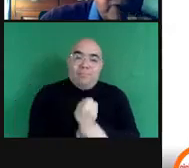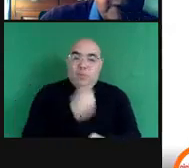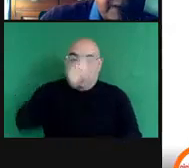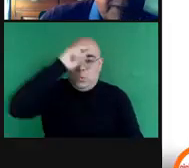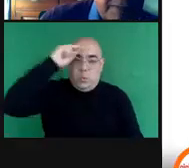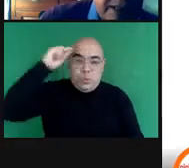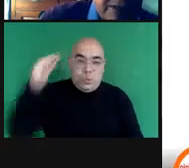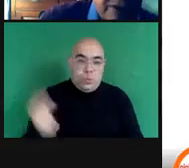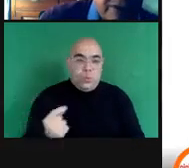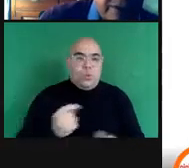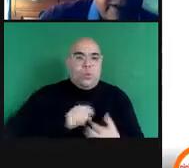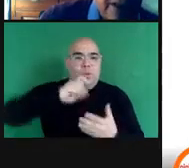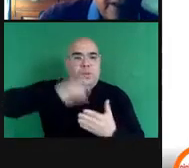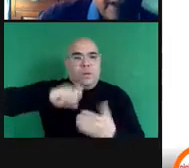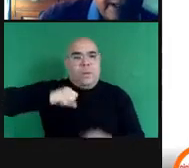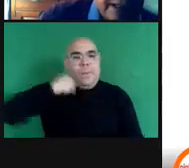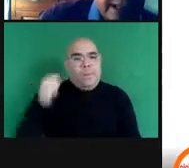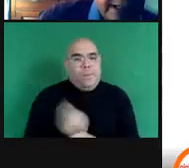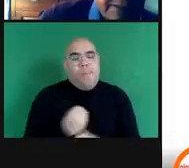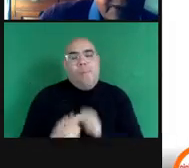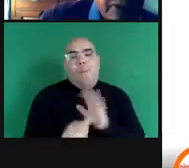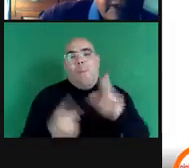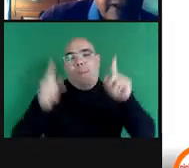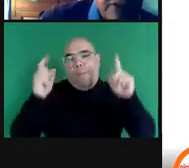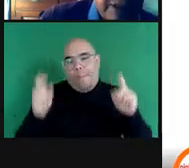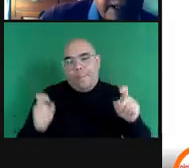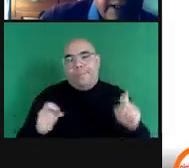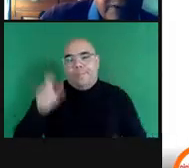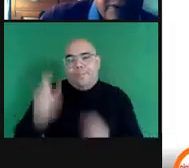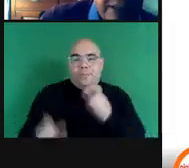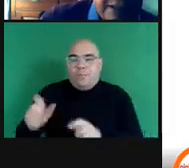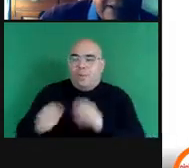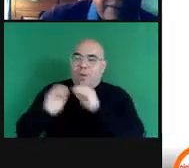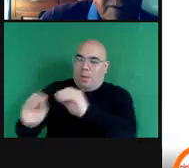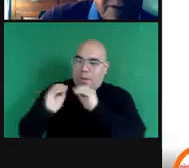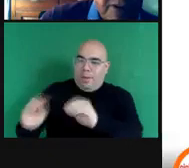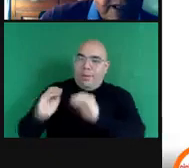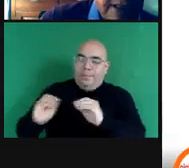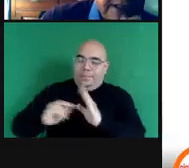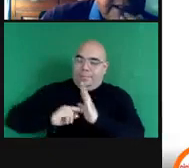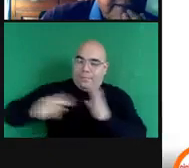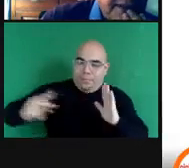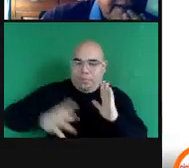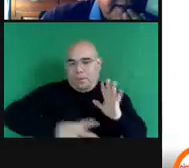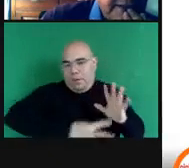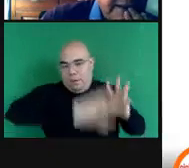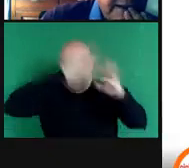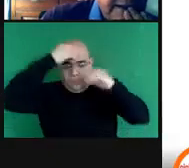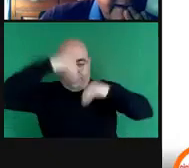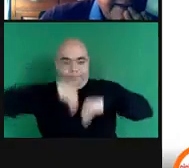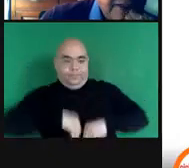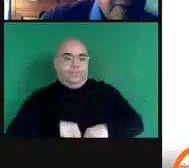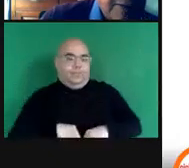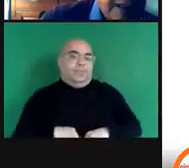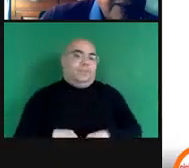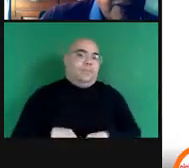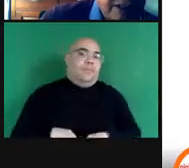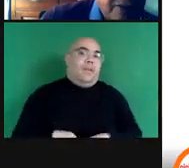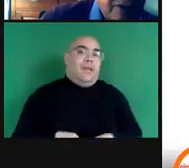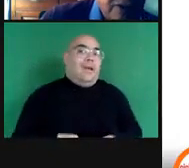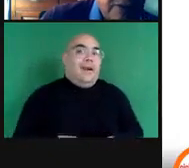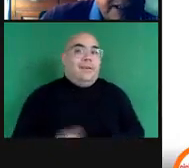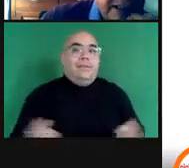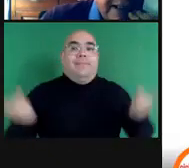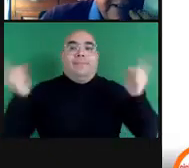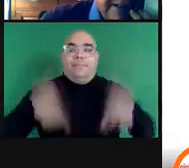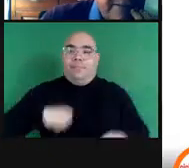no solamente preparación de las personas y los técnicos que deben ser profesionales calificados, sino preparación de